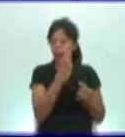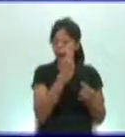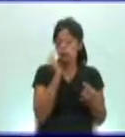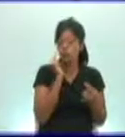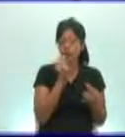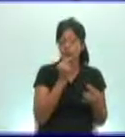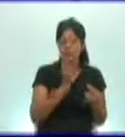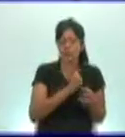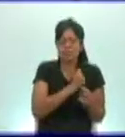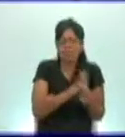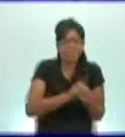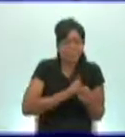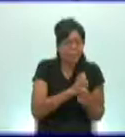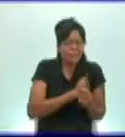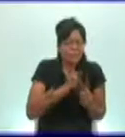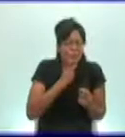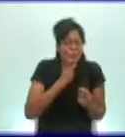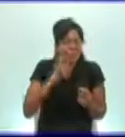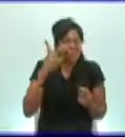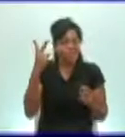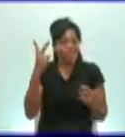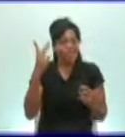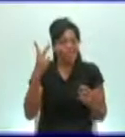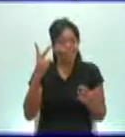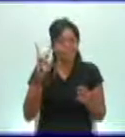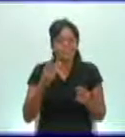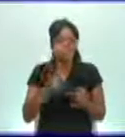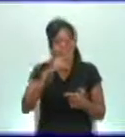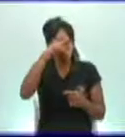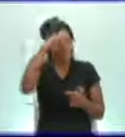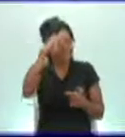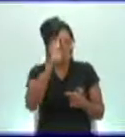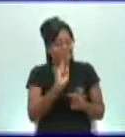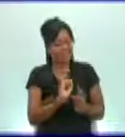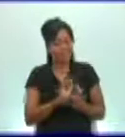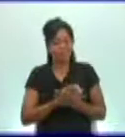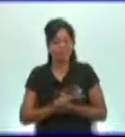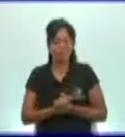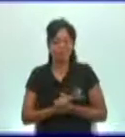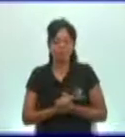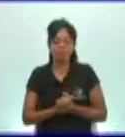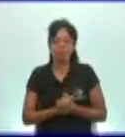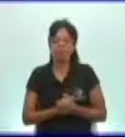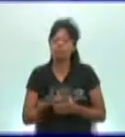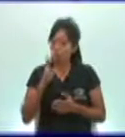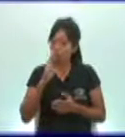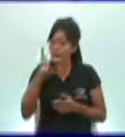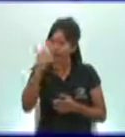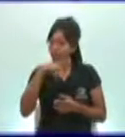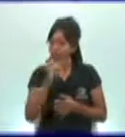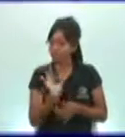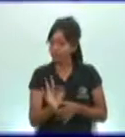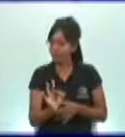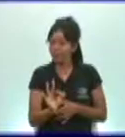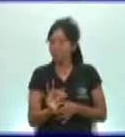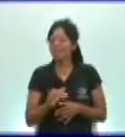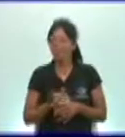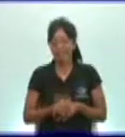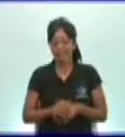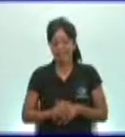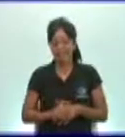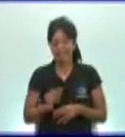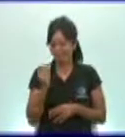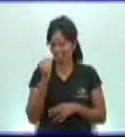amor infinito por la vida, por supuesto, es afirmativa también. Si respondieron de ese modo, entonces sí, pasemos a